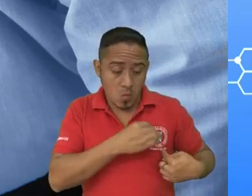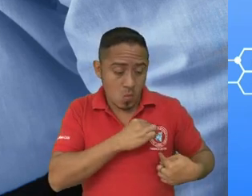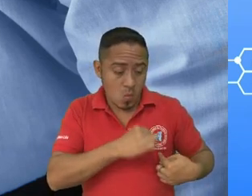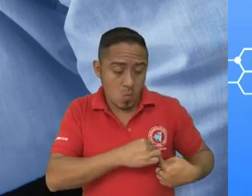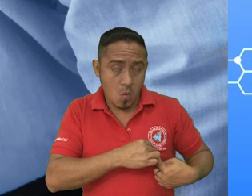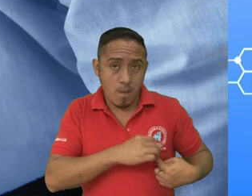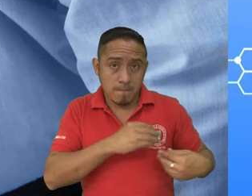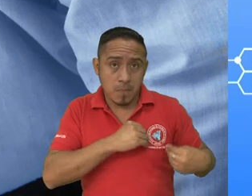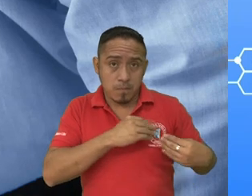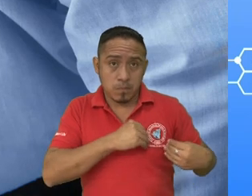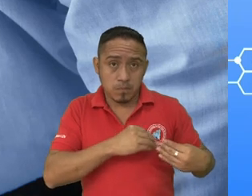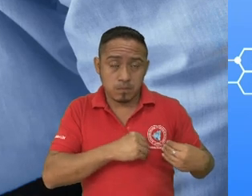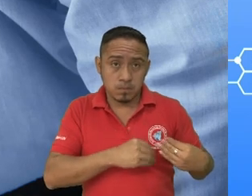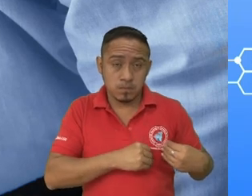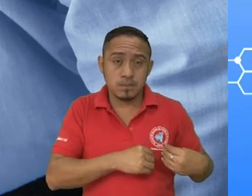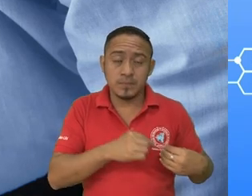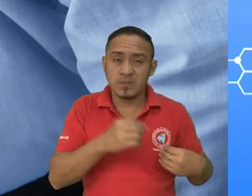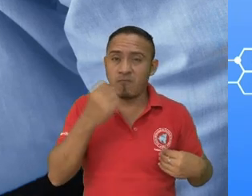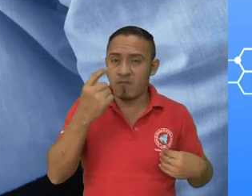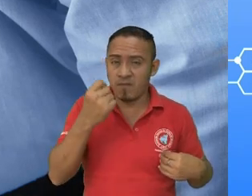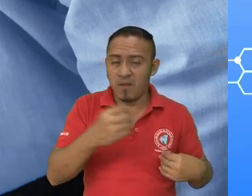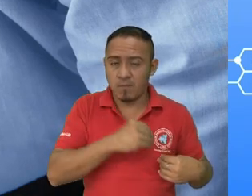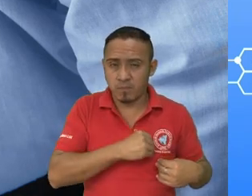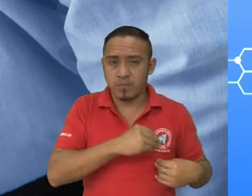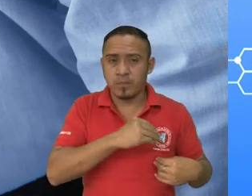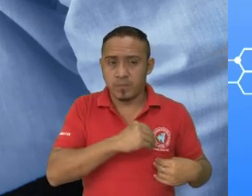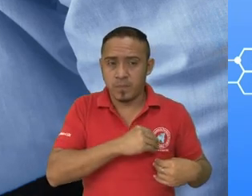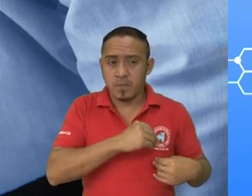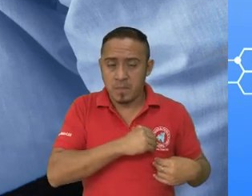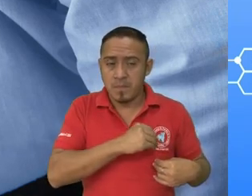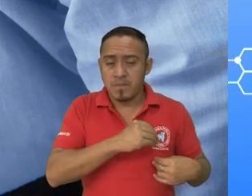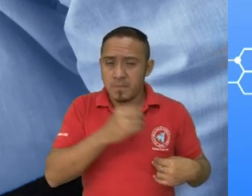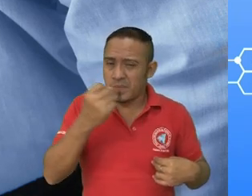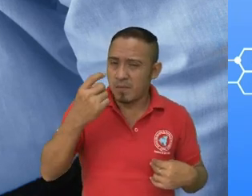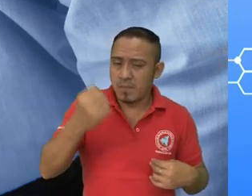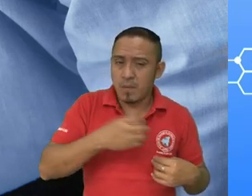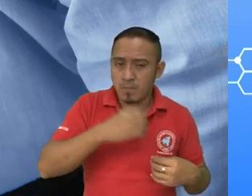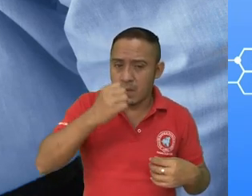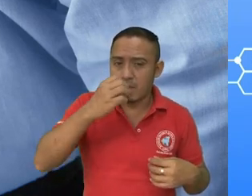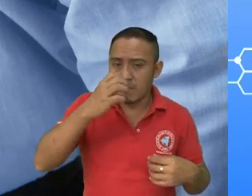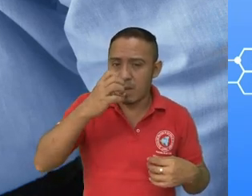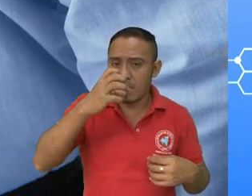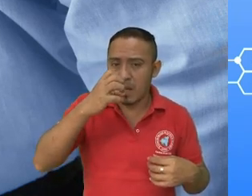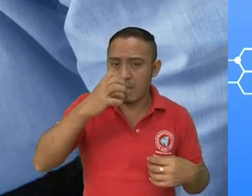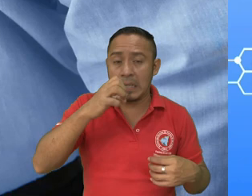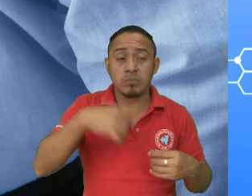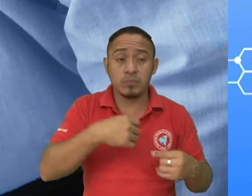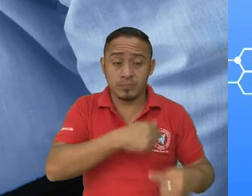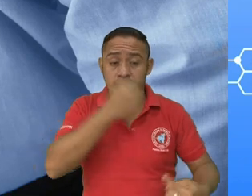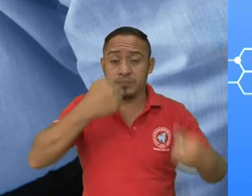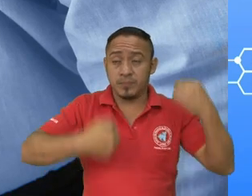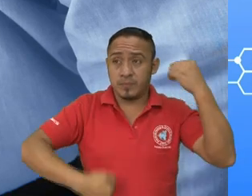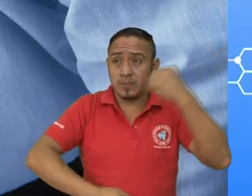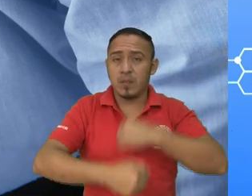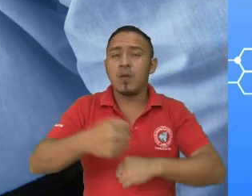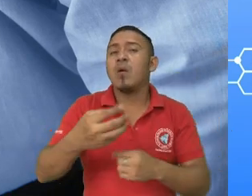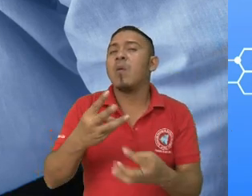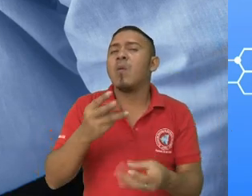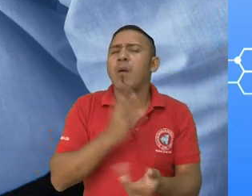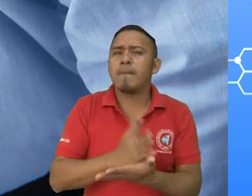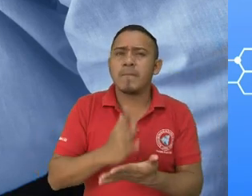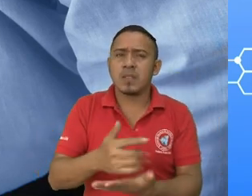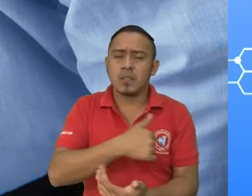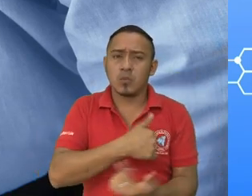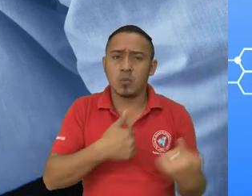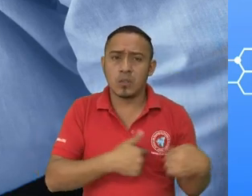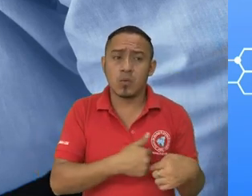en donde no late lo suficiente para que bombee sangre en todo el organismo. ¿Cuánto es el latido normal